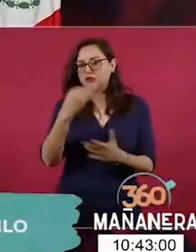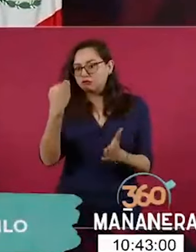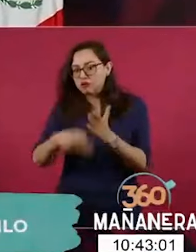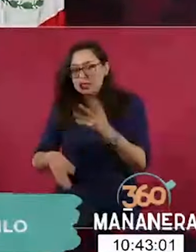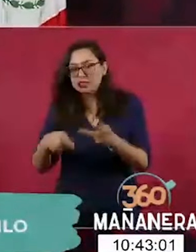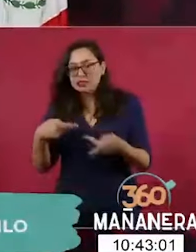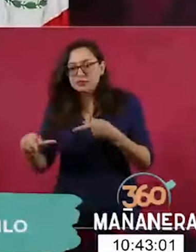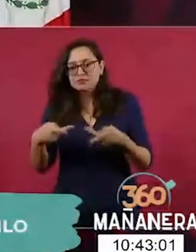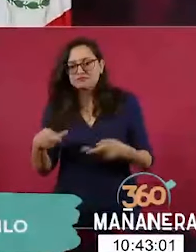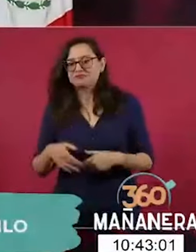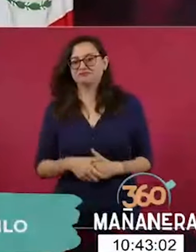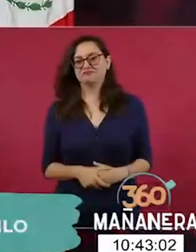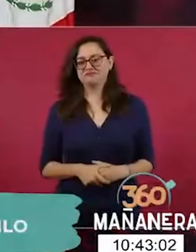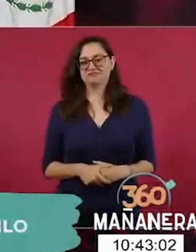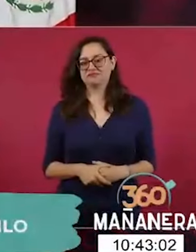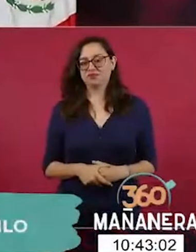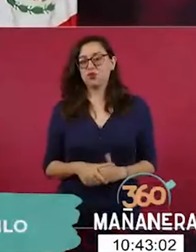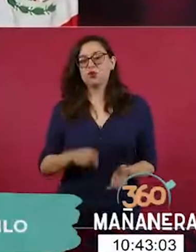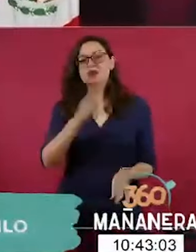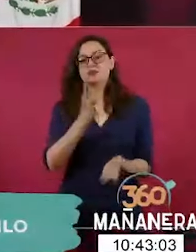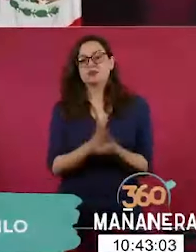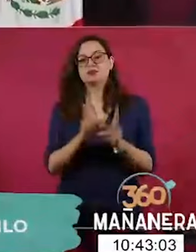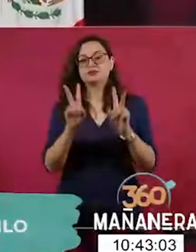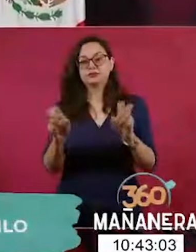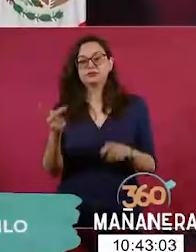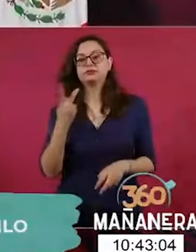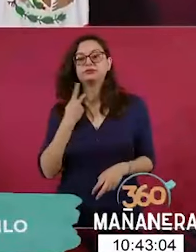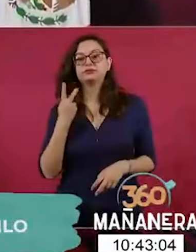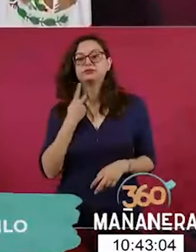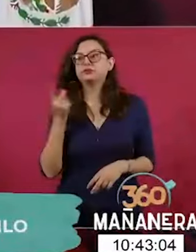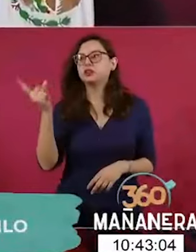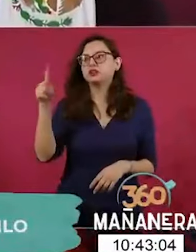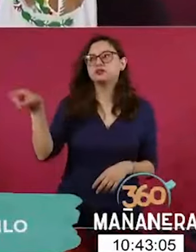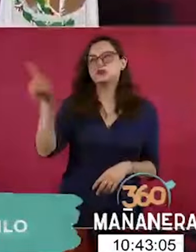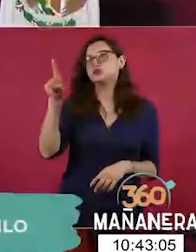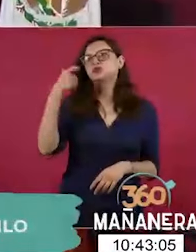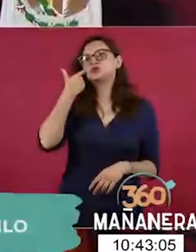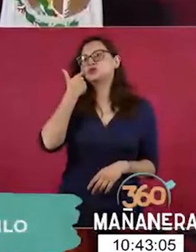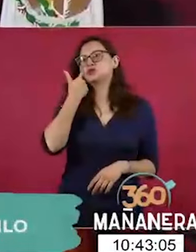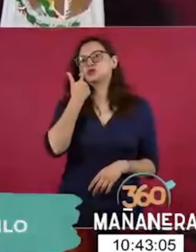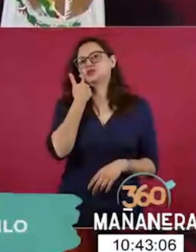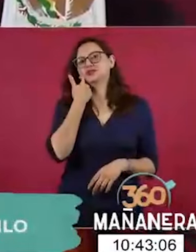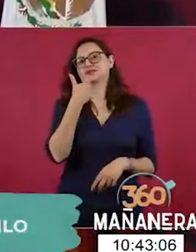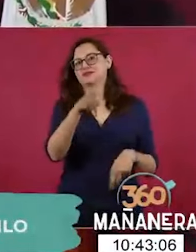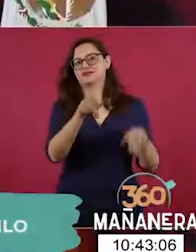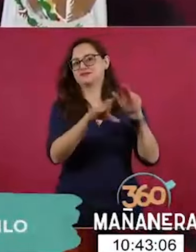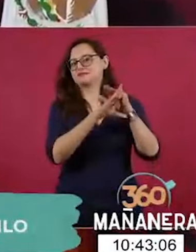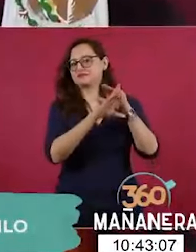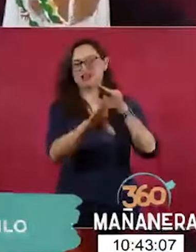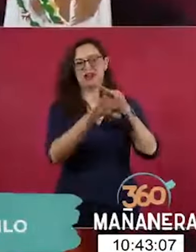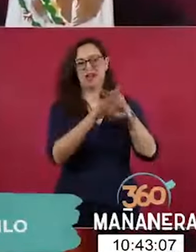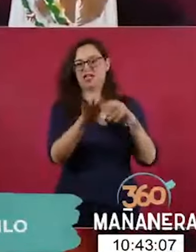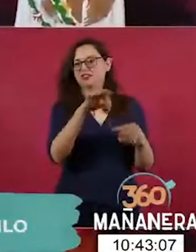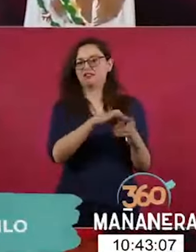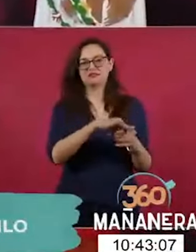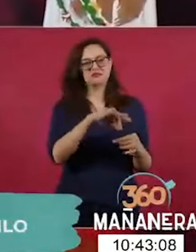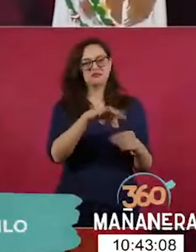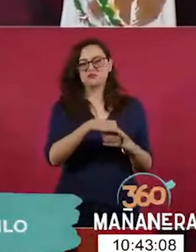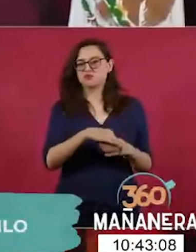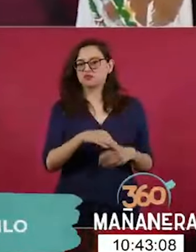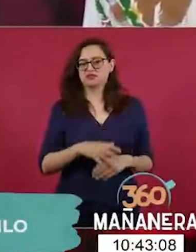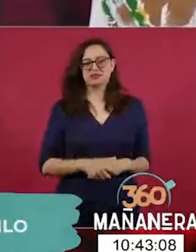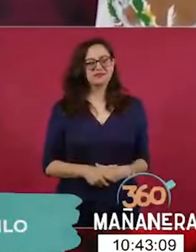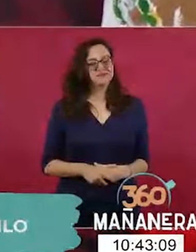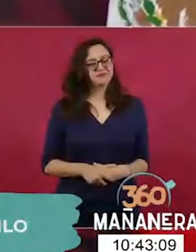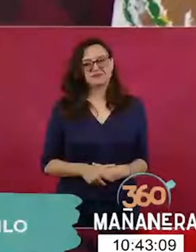es un asunto político. No quieren, no quieren los